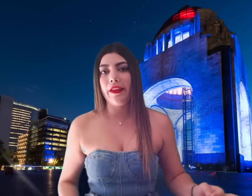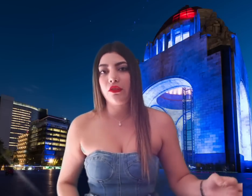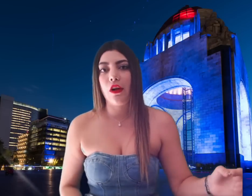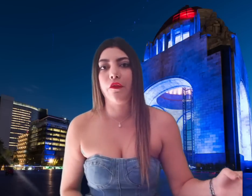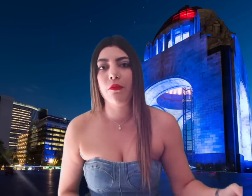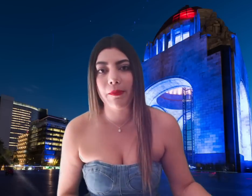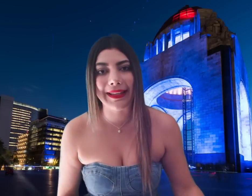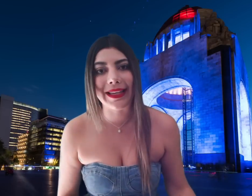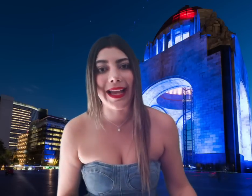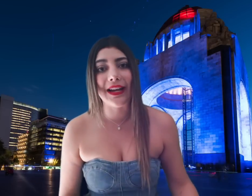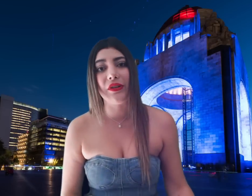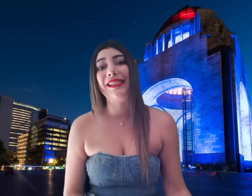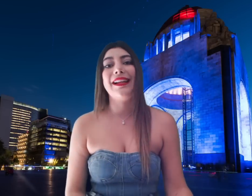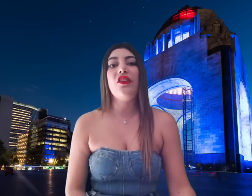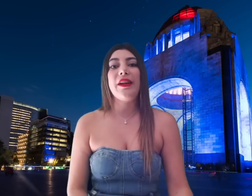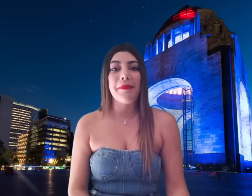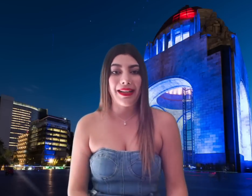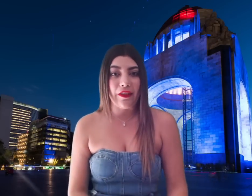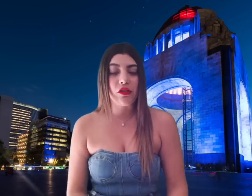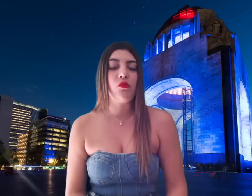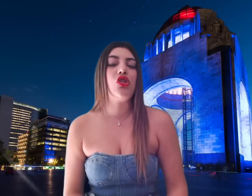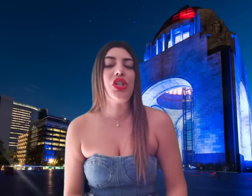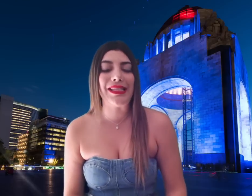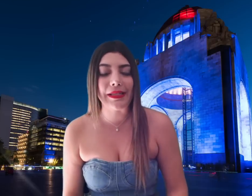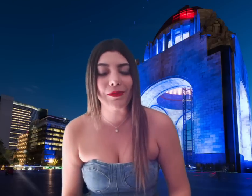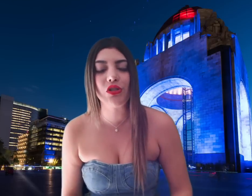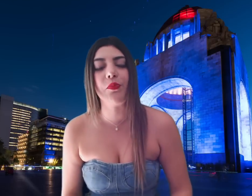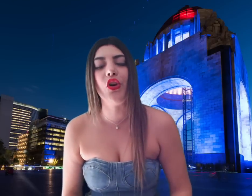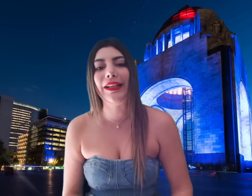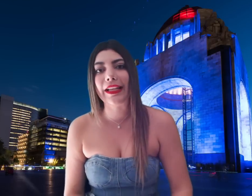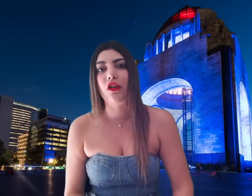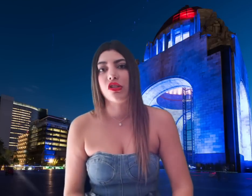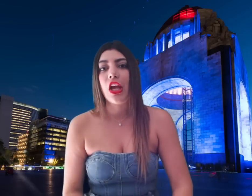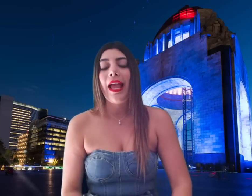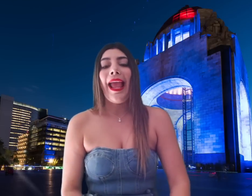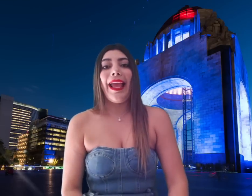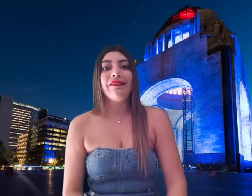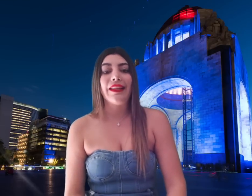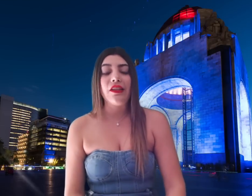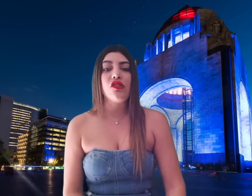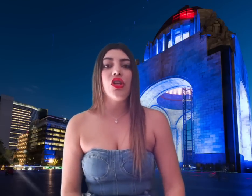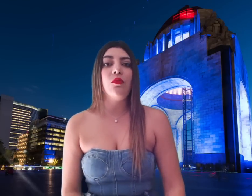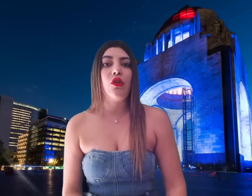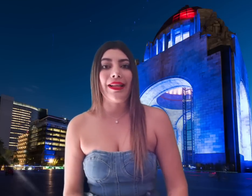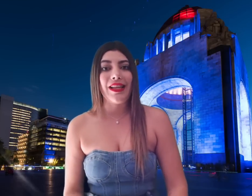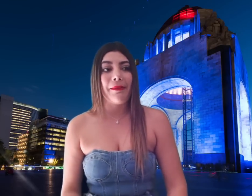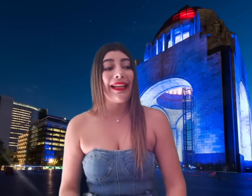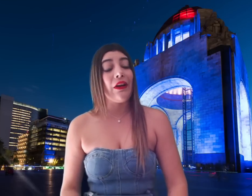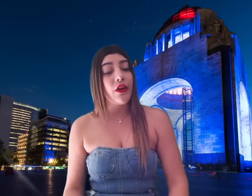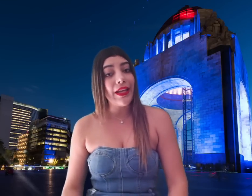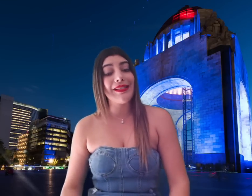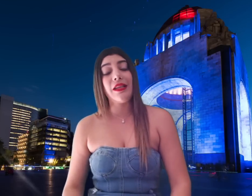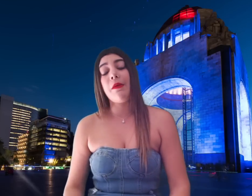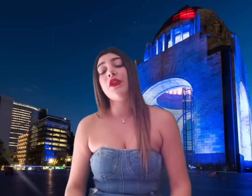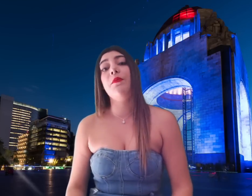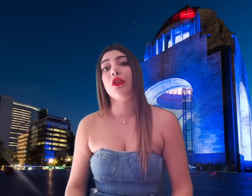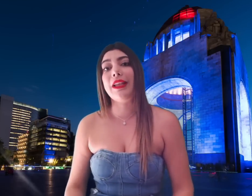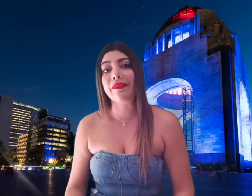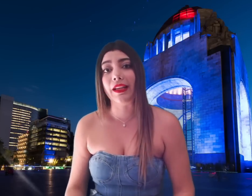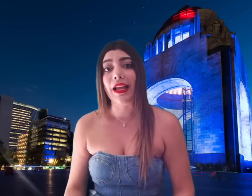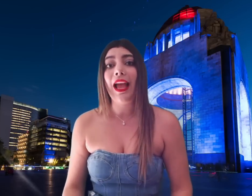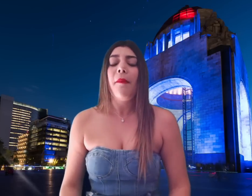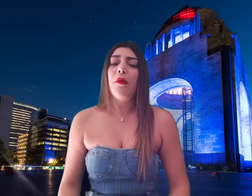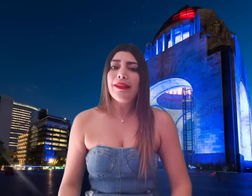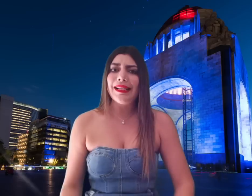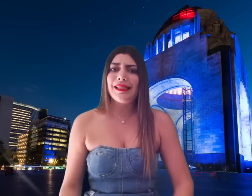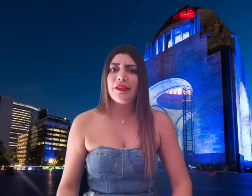cloaca dentro del fútbol mexicano y salieron embarrados muchísimos políticos, entre ellos Ciro Murayama, que hoy es tema muy